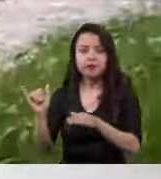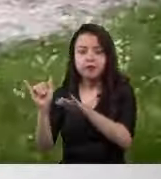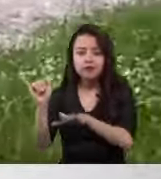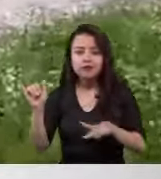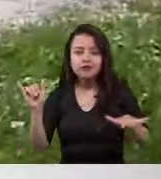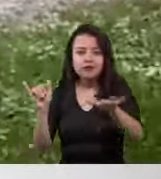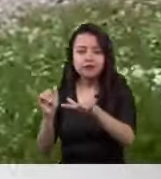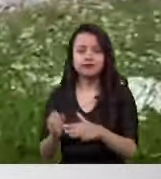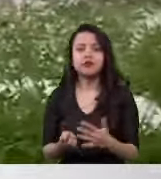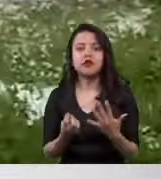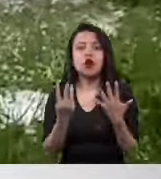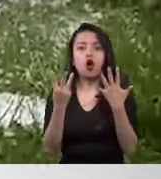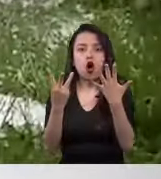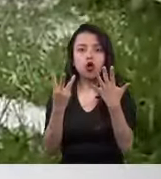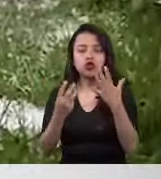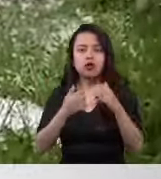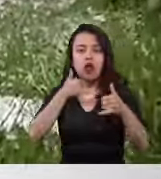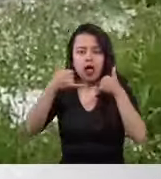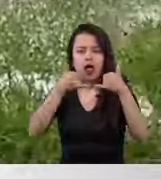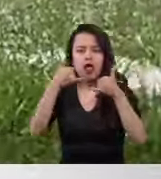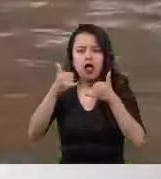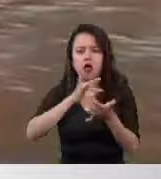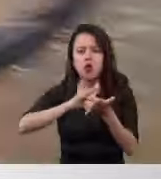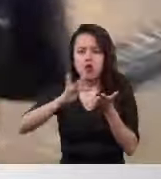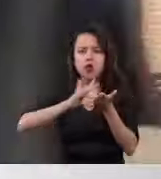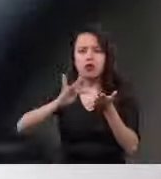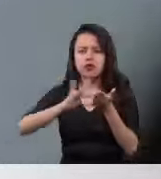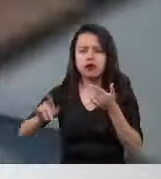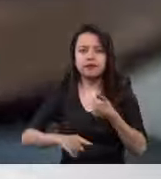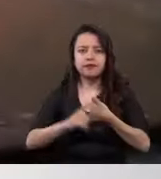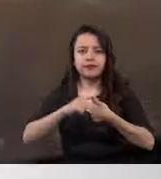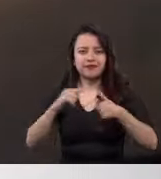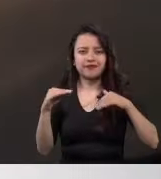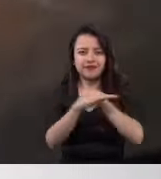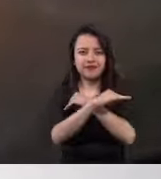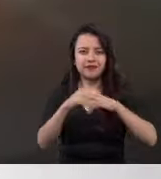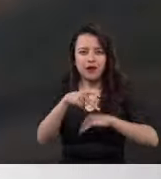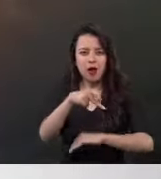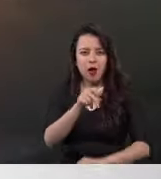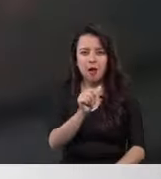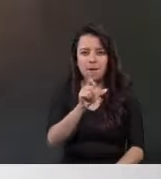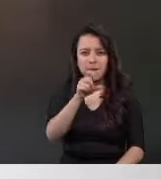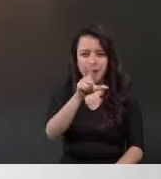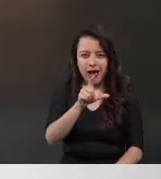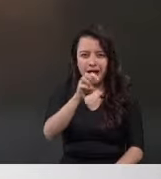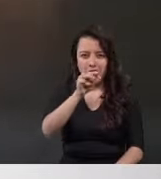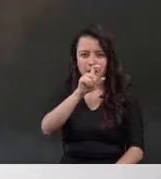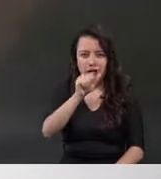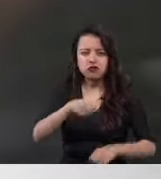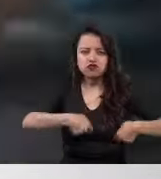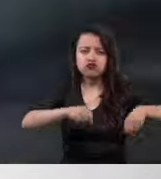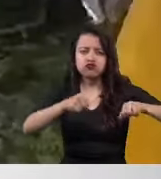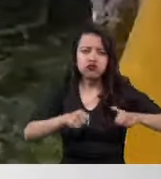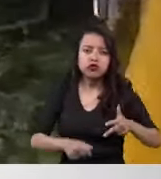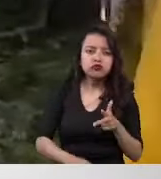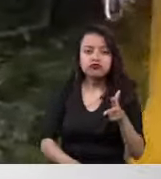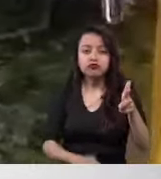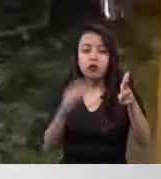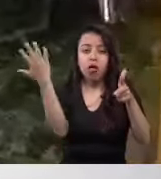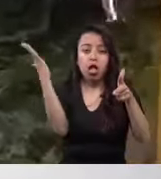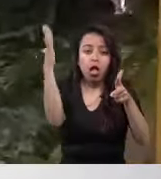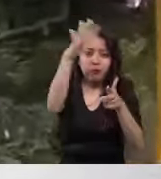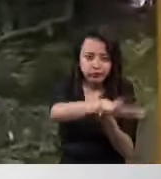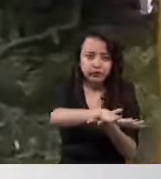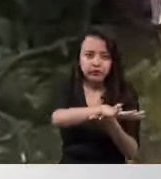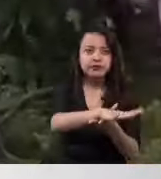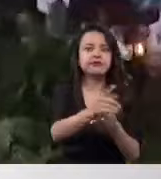menos 8 emergencias. Una de las más graves sobre la avenida Las Palmas. Un motociclista tuvo que ser trasladado a un centro asistencial luego de la caída de un